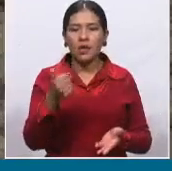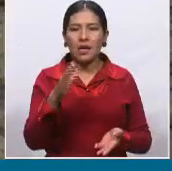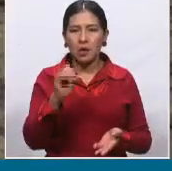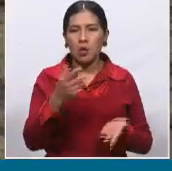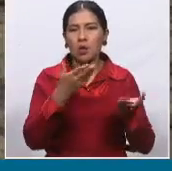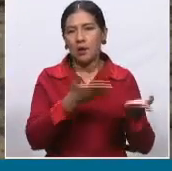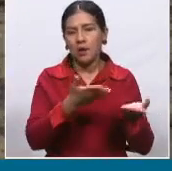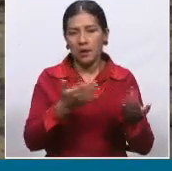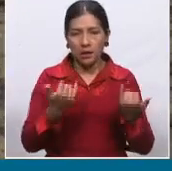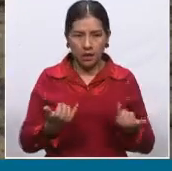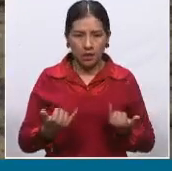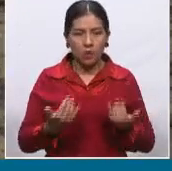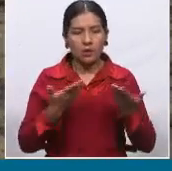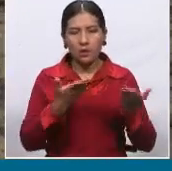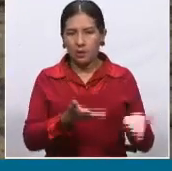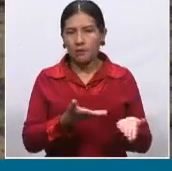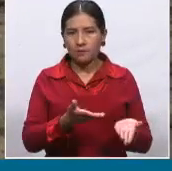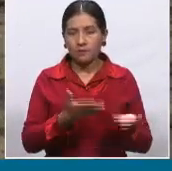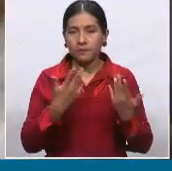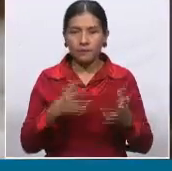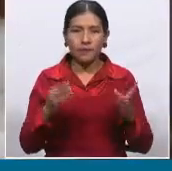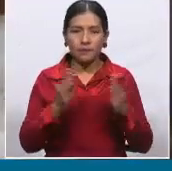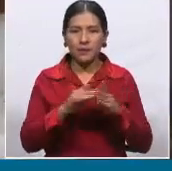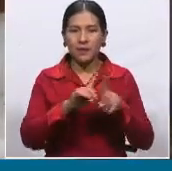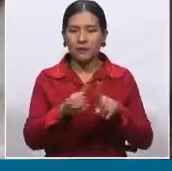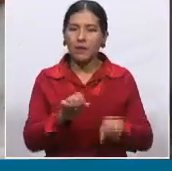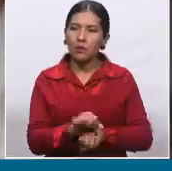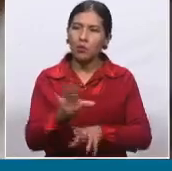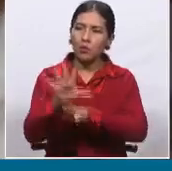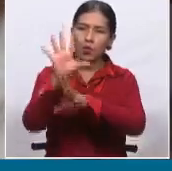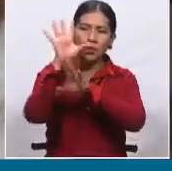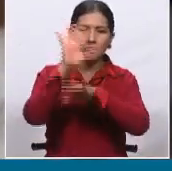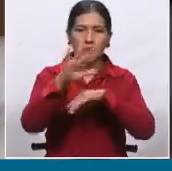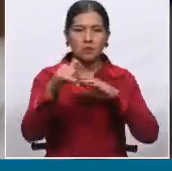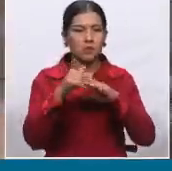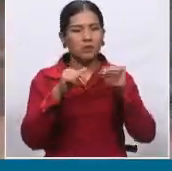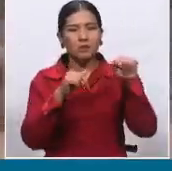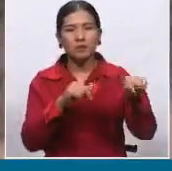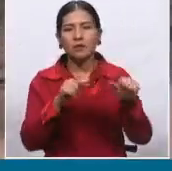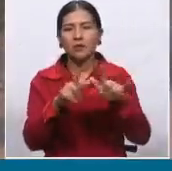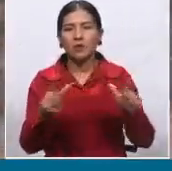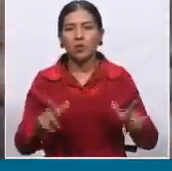existe en las cordilleras